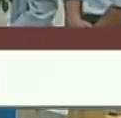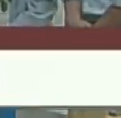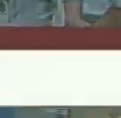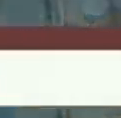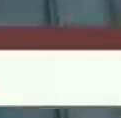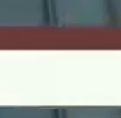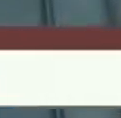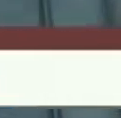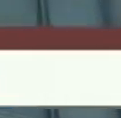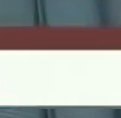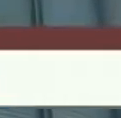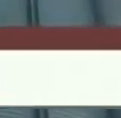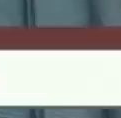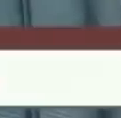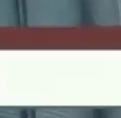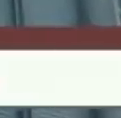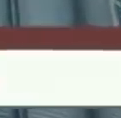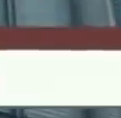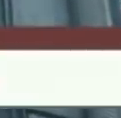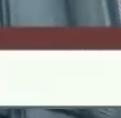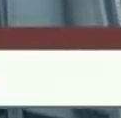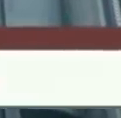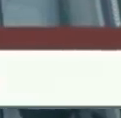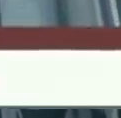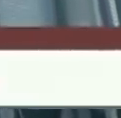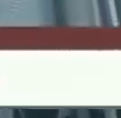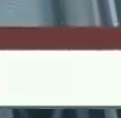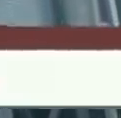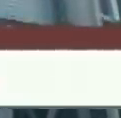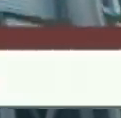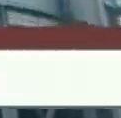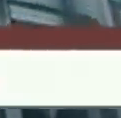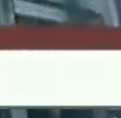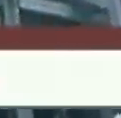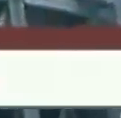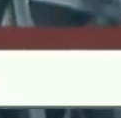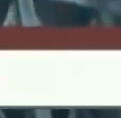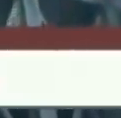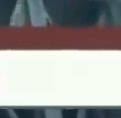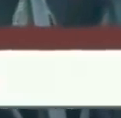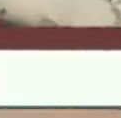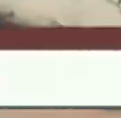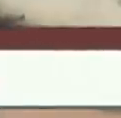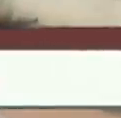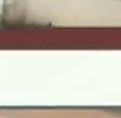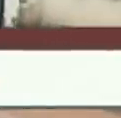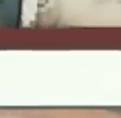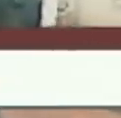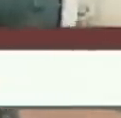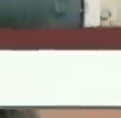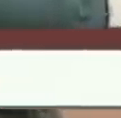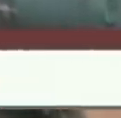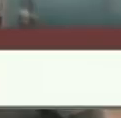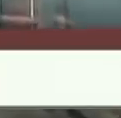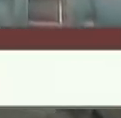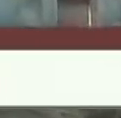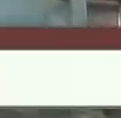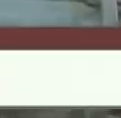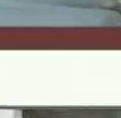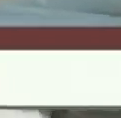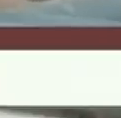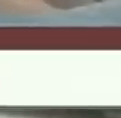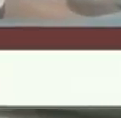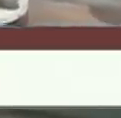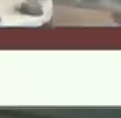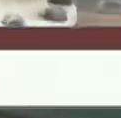segregación de las partículas que no queremos en las hojuelas, como polvillo, cáscaras, filamentos, eso es segregado del grano. Correcto.